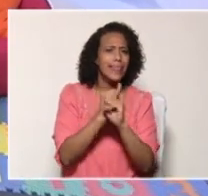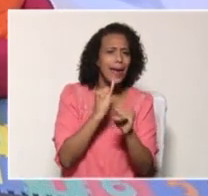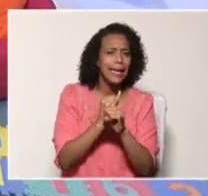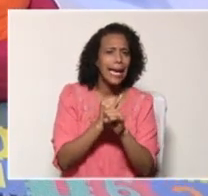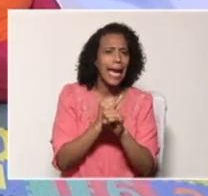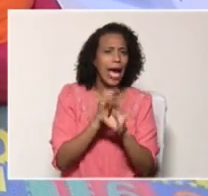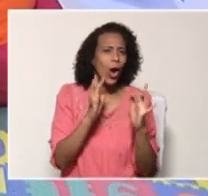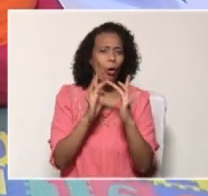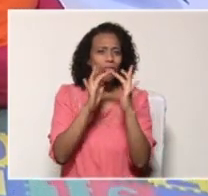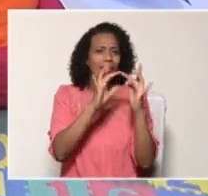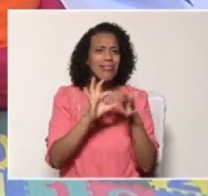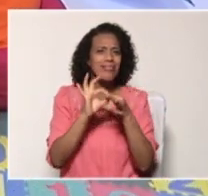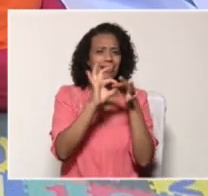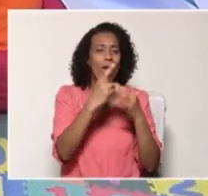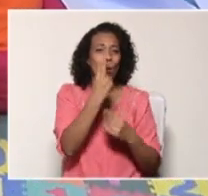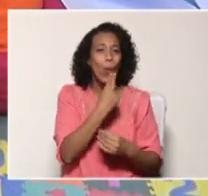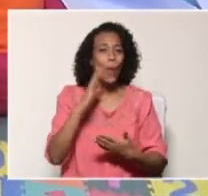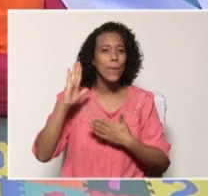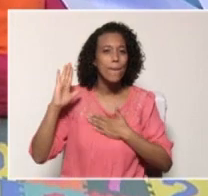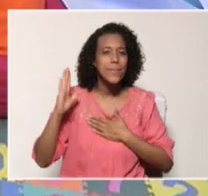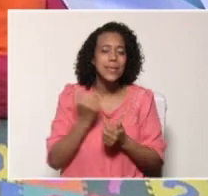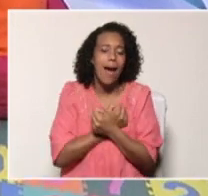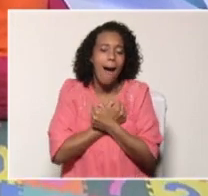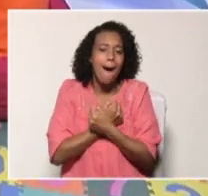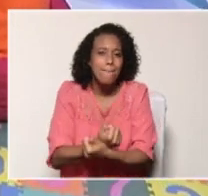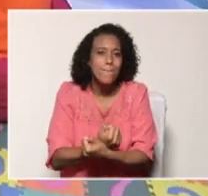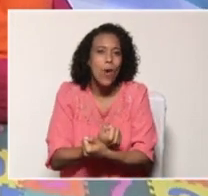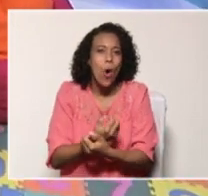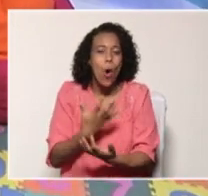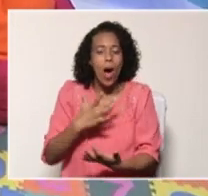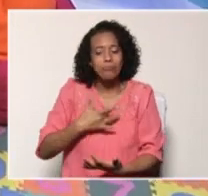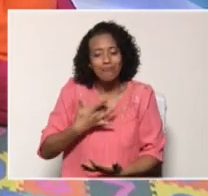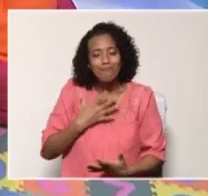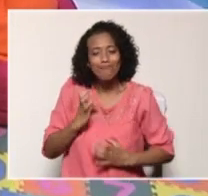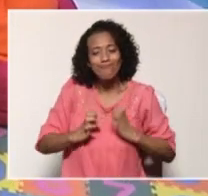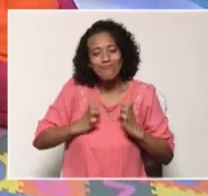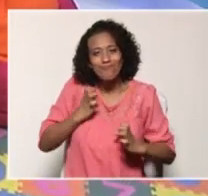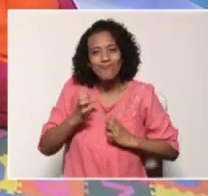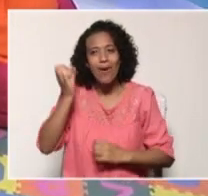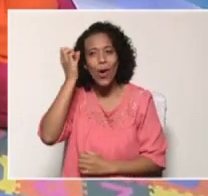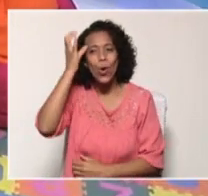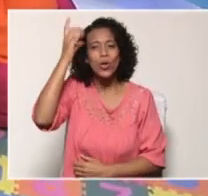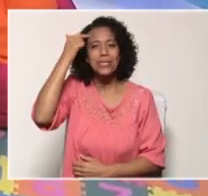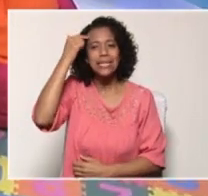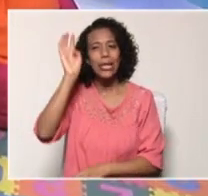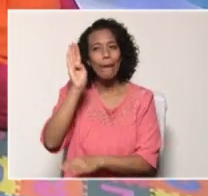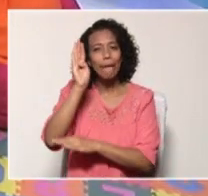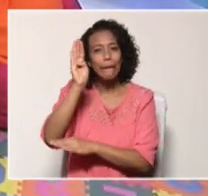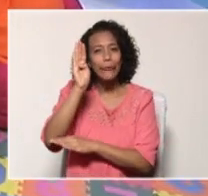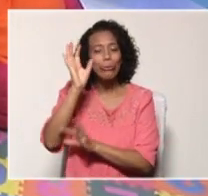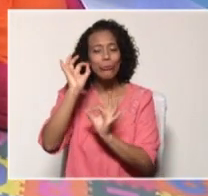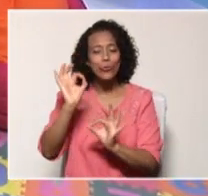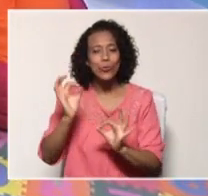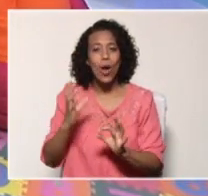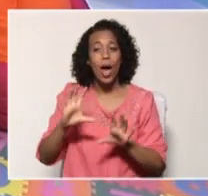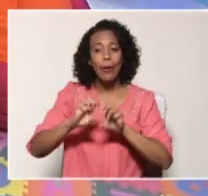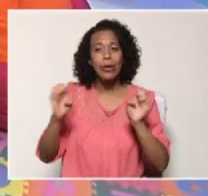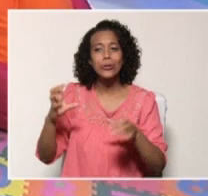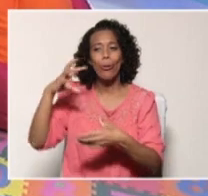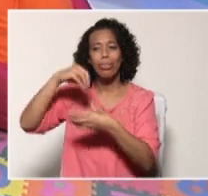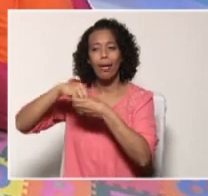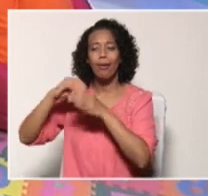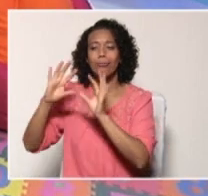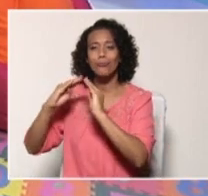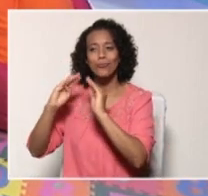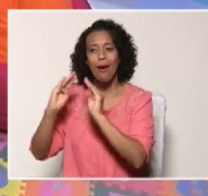siempre estamos conectados en el compromiso, en el amor, en el sentimiento y en la conciencia del futuro que hoy nos exige la modalidad de